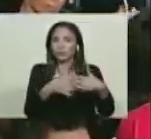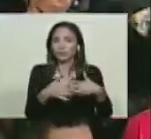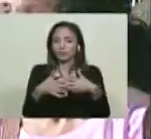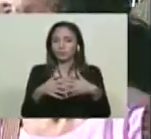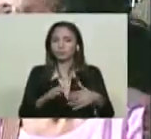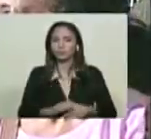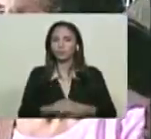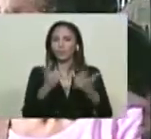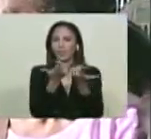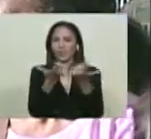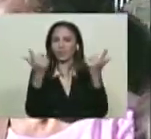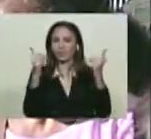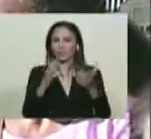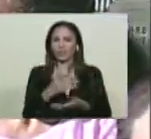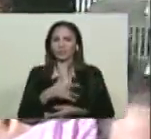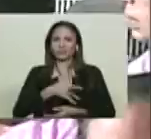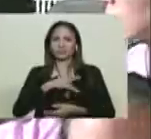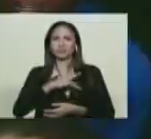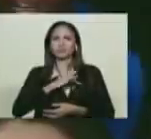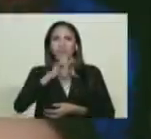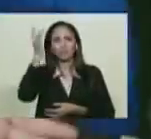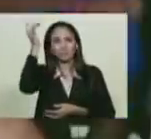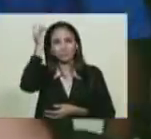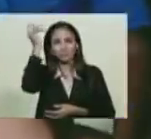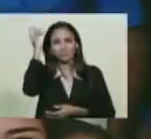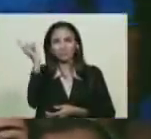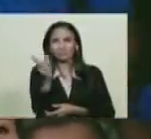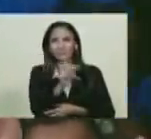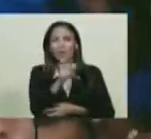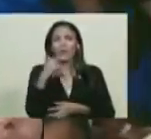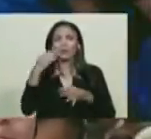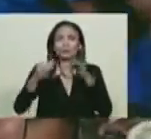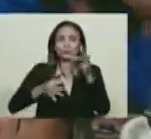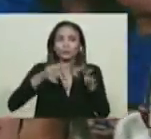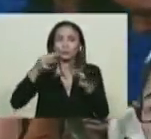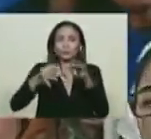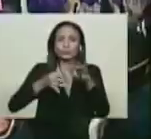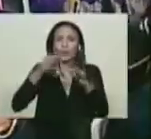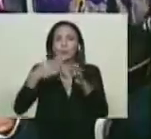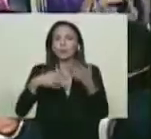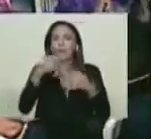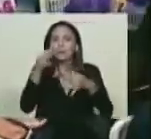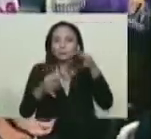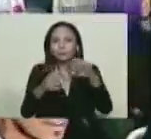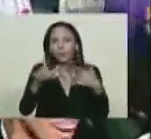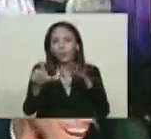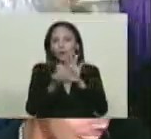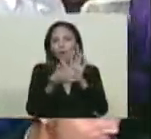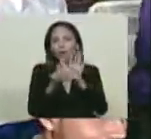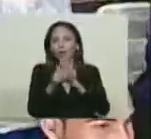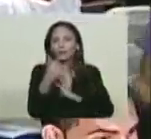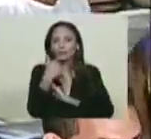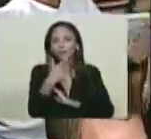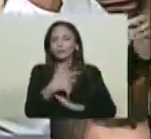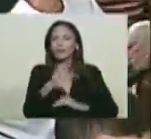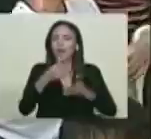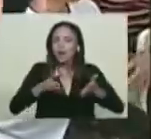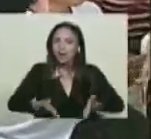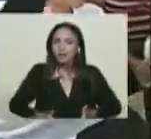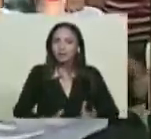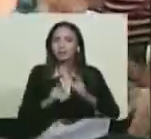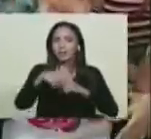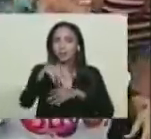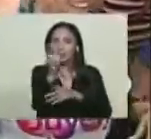En libertad, compadre. Yo hablé con el fiscal general de la República. Esta gente es nacida en